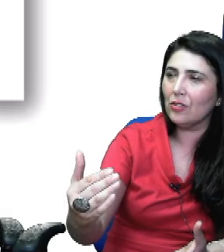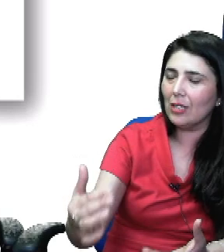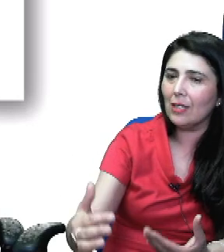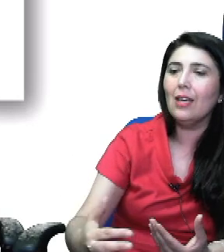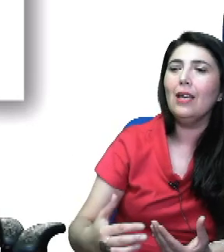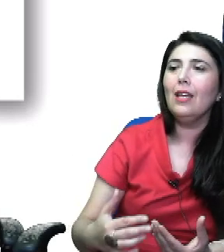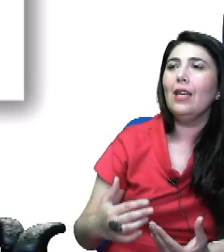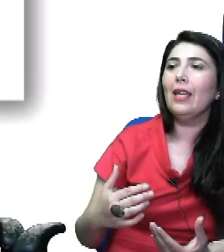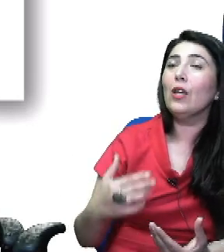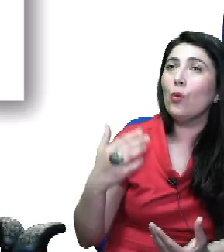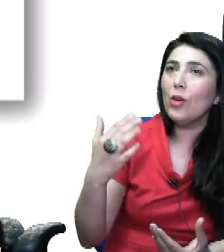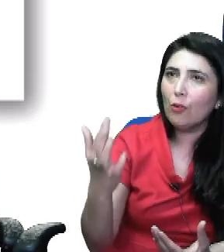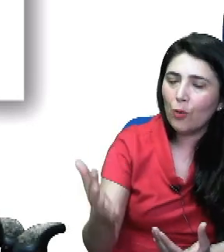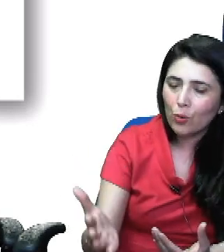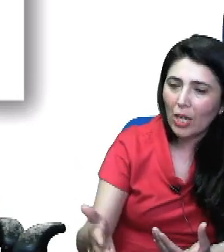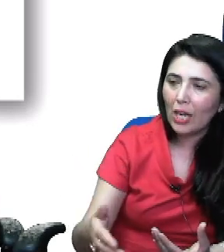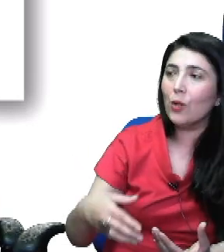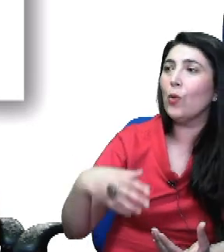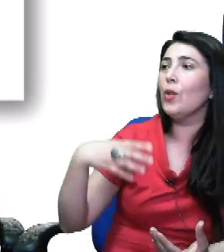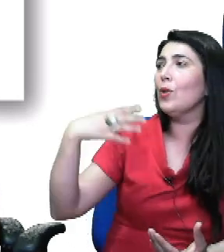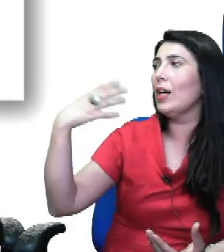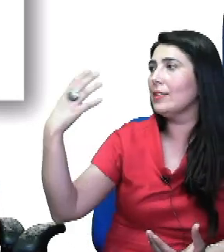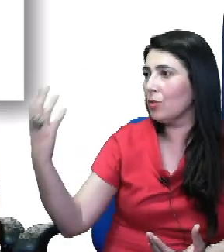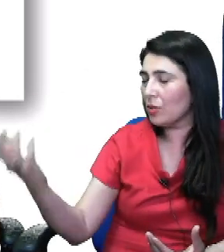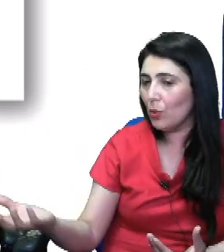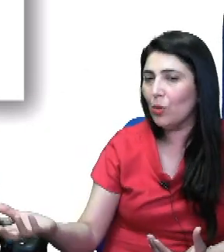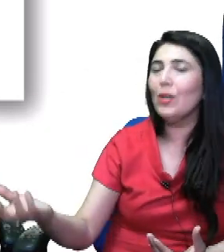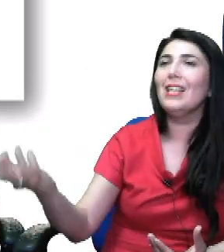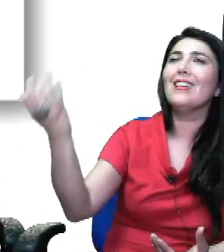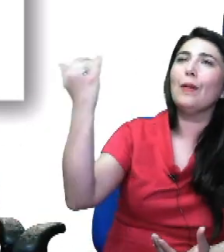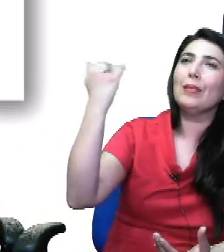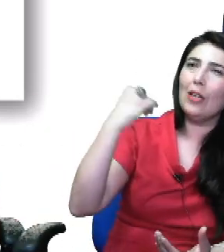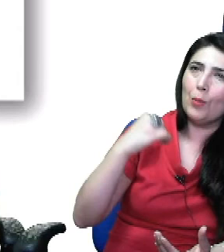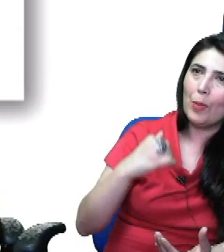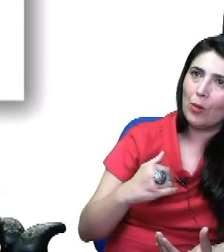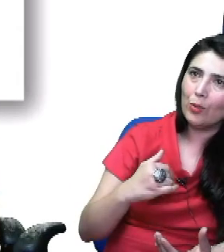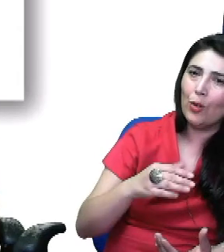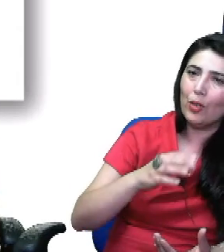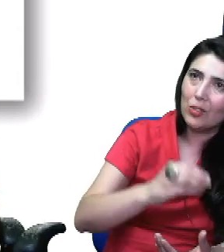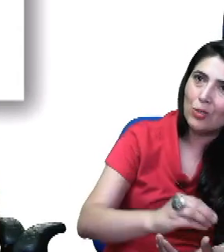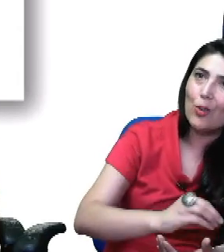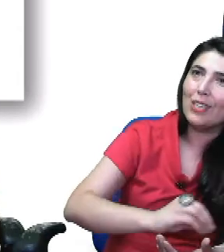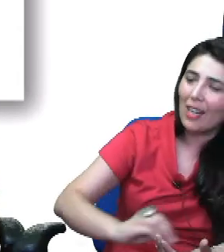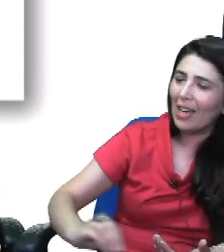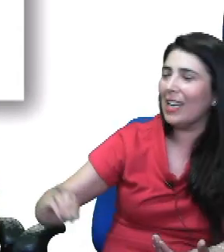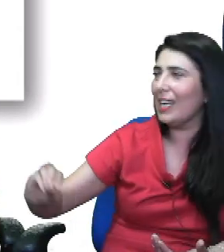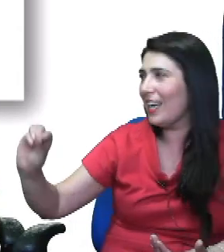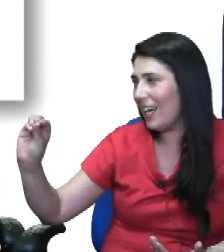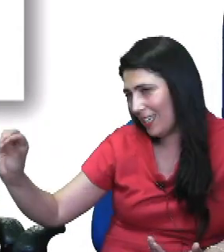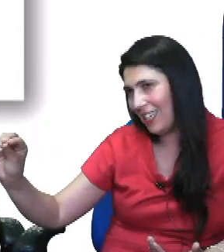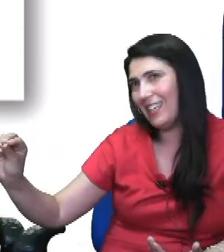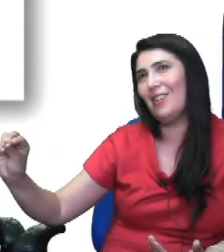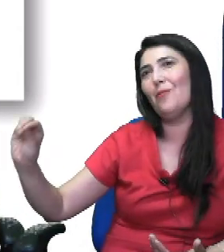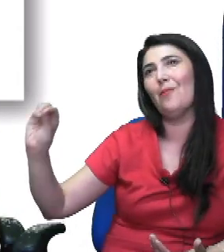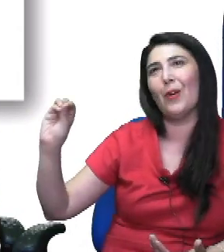de emergencia y desastre, incluido voluntario, incluido al sector salud, estén capacitados en primera ayuda psicológica. Entonces nos entrega el link